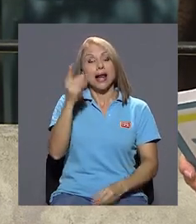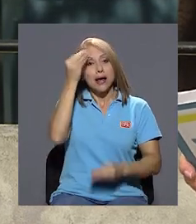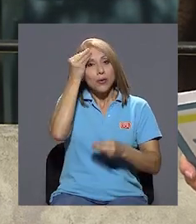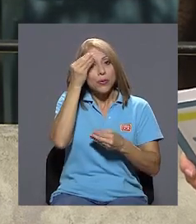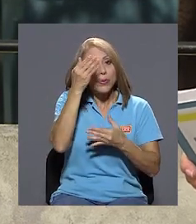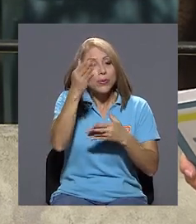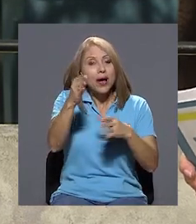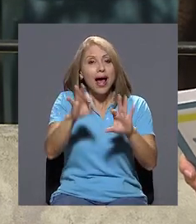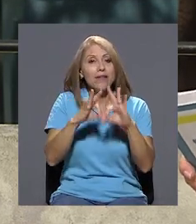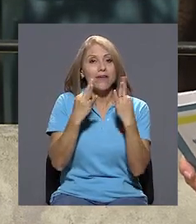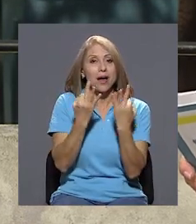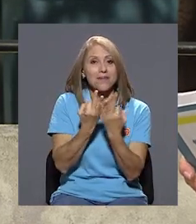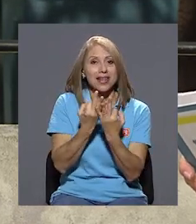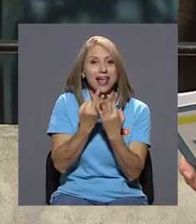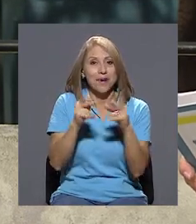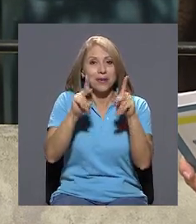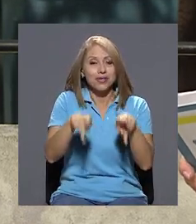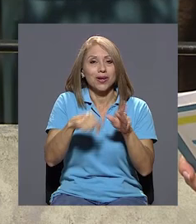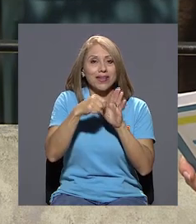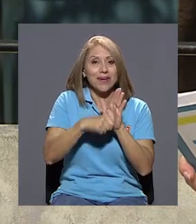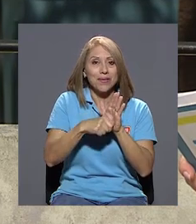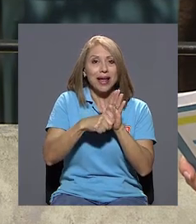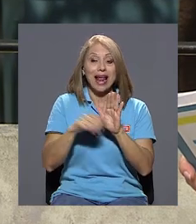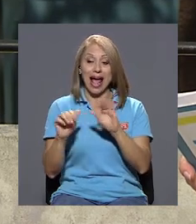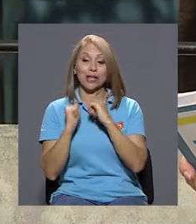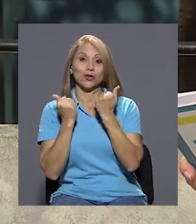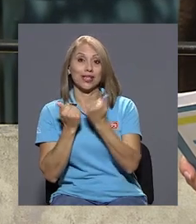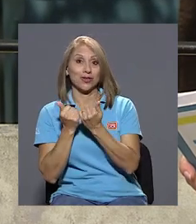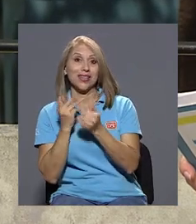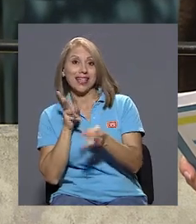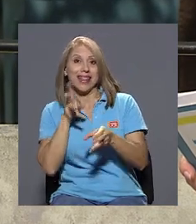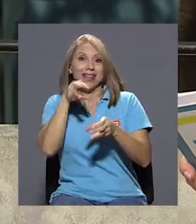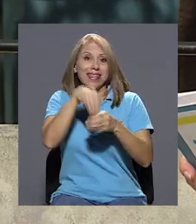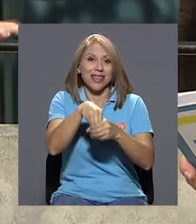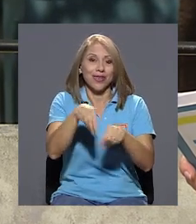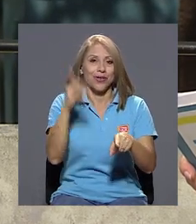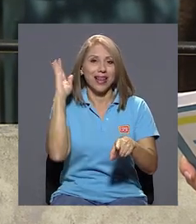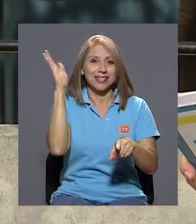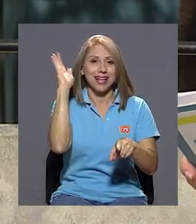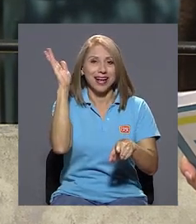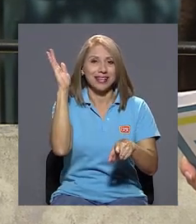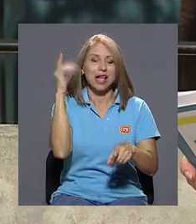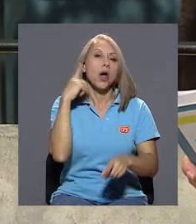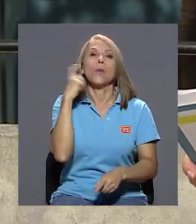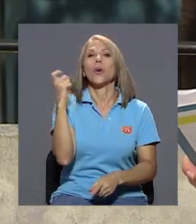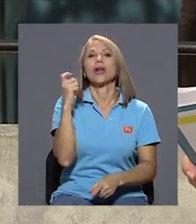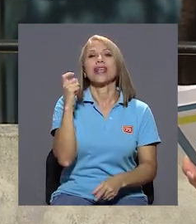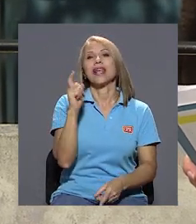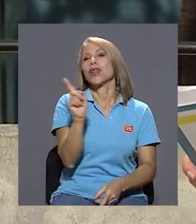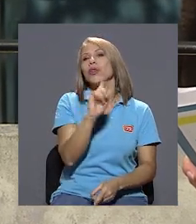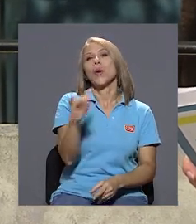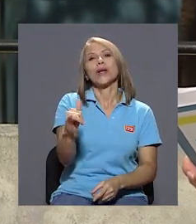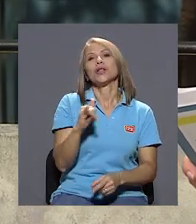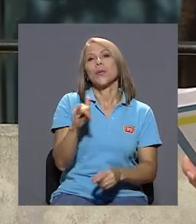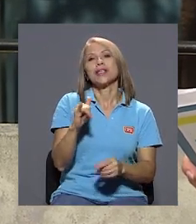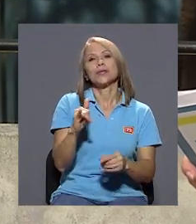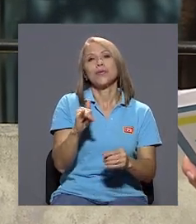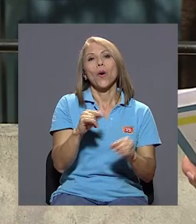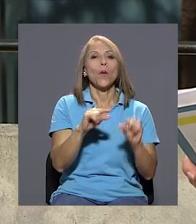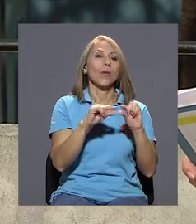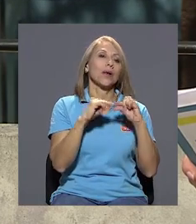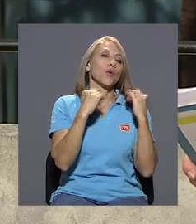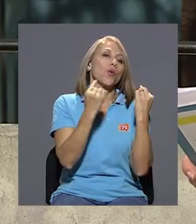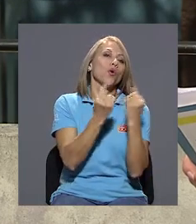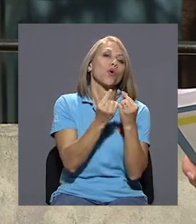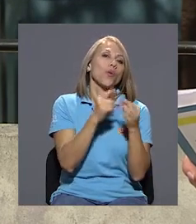los familiares de los pacientes que vienen a operar. Azocardio está dentro de esas charlas porque es eso que vos decís, no es lo mismo que un grupo